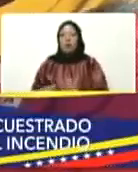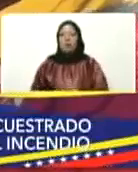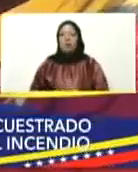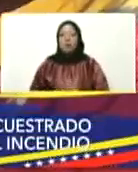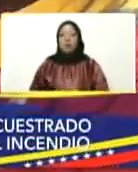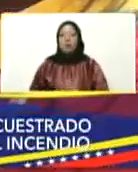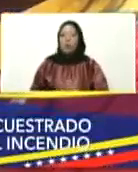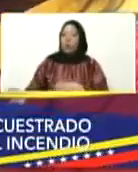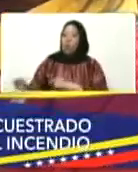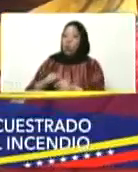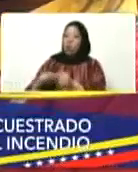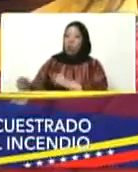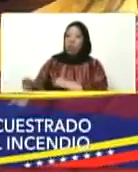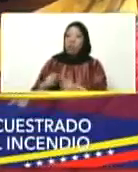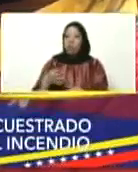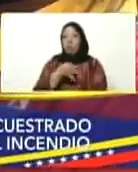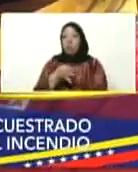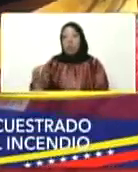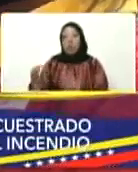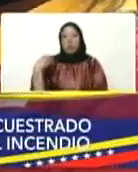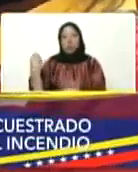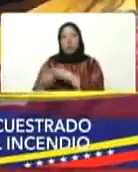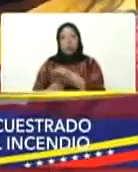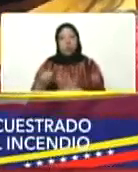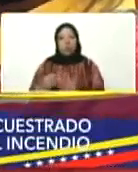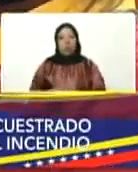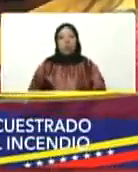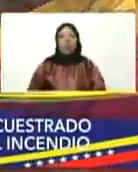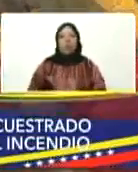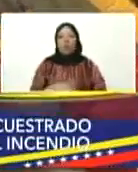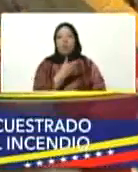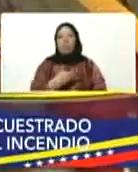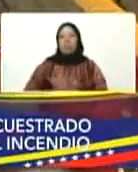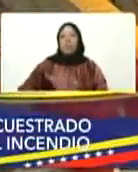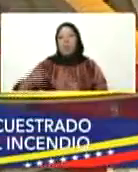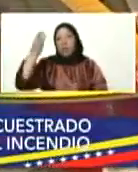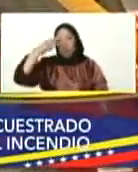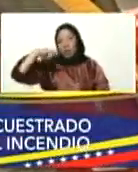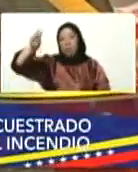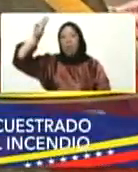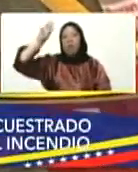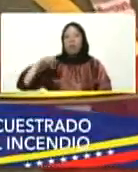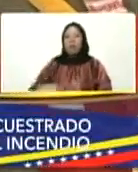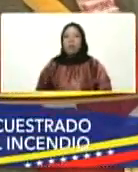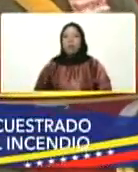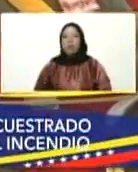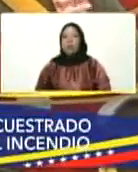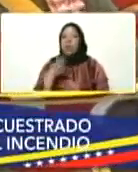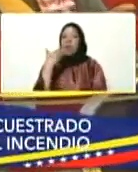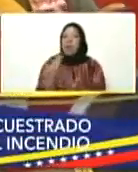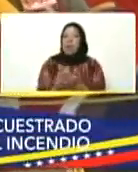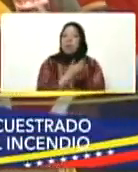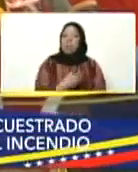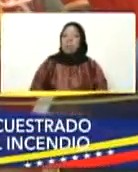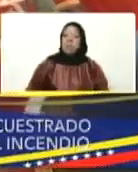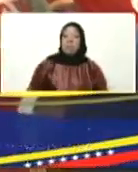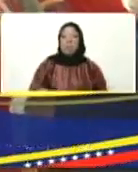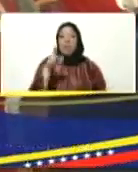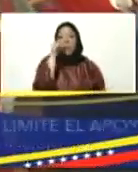la coordinación perfecta que se hizo con el personal de México. Quiero agradecer al presidente Andrés